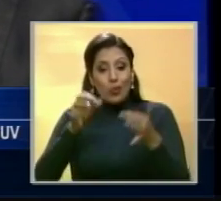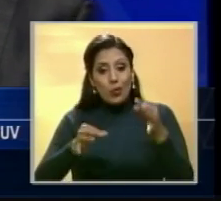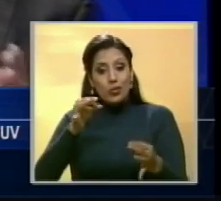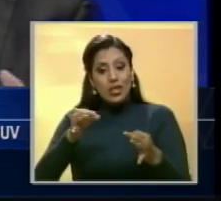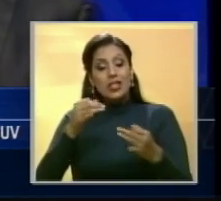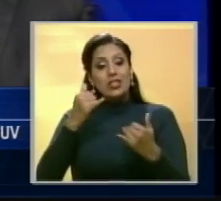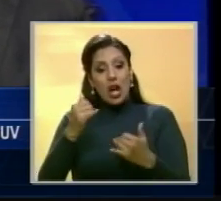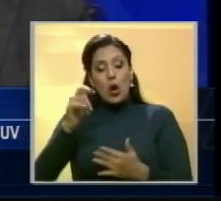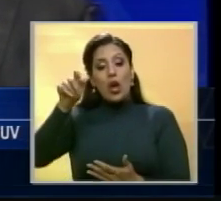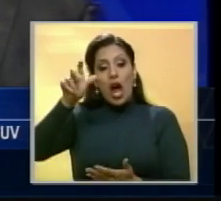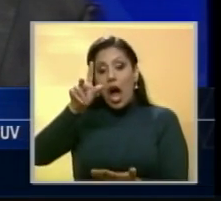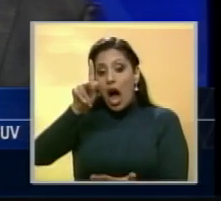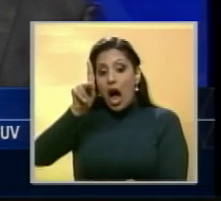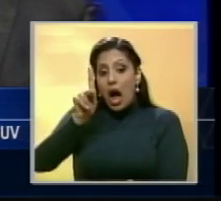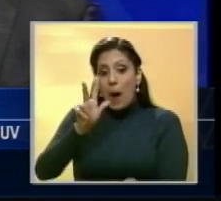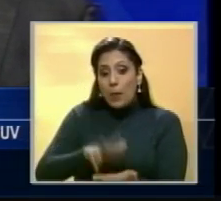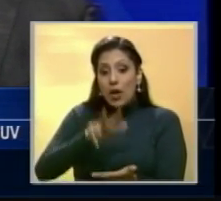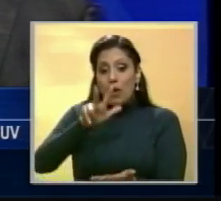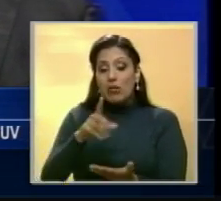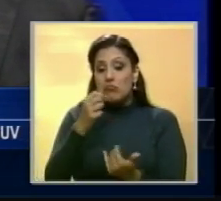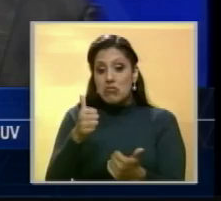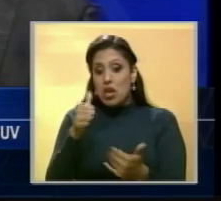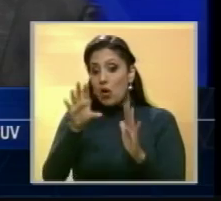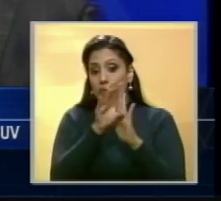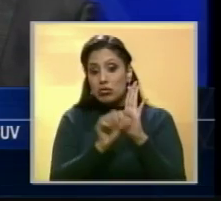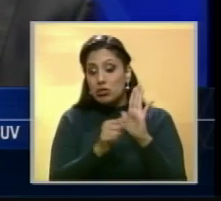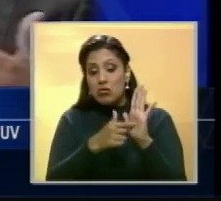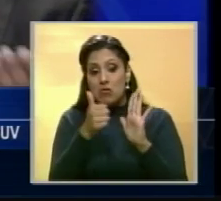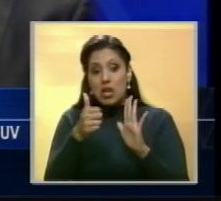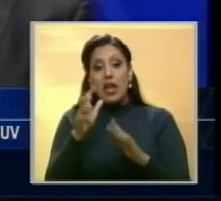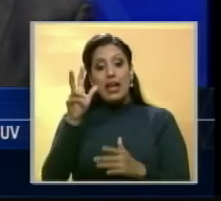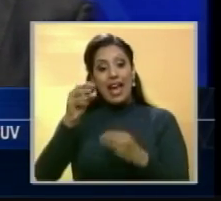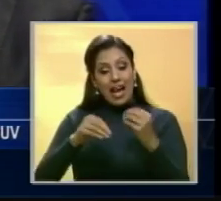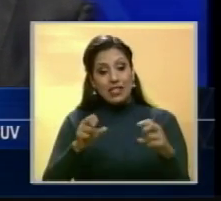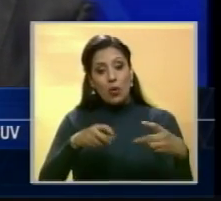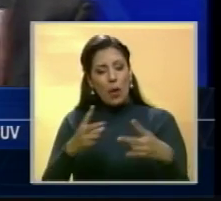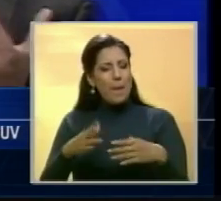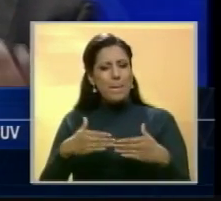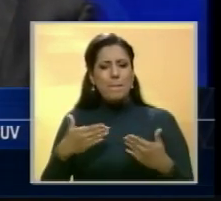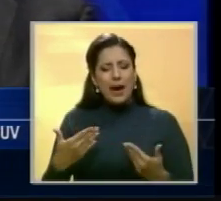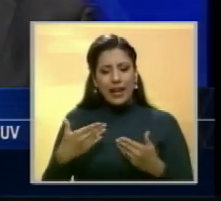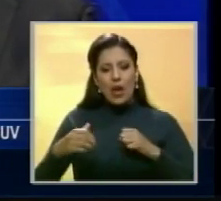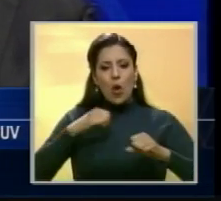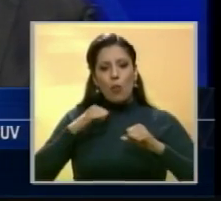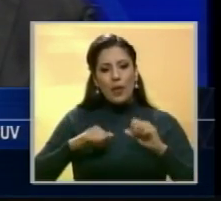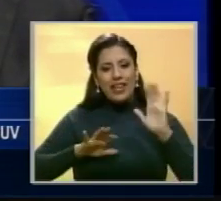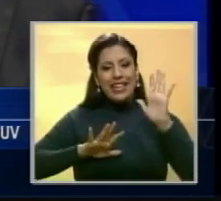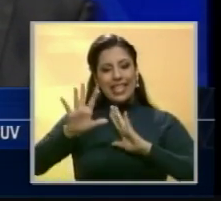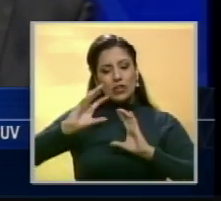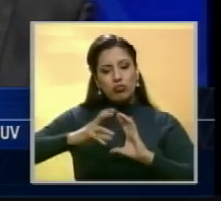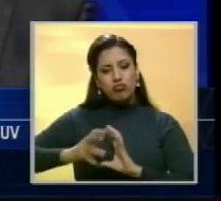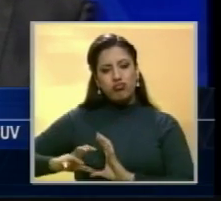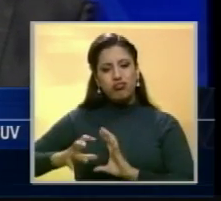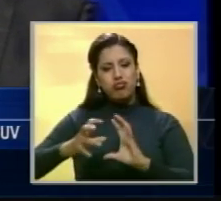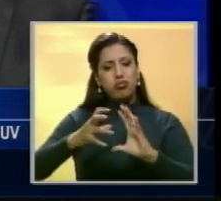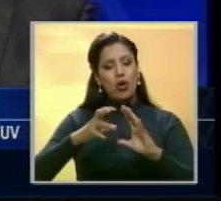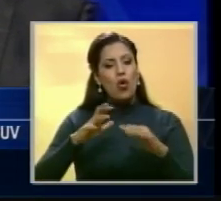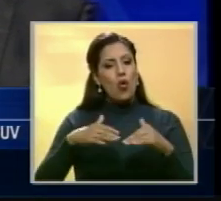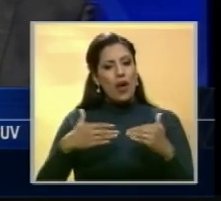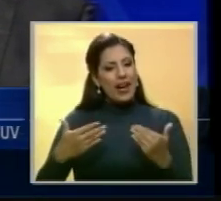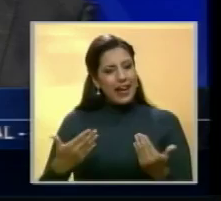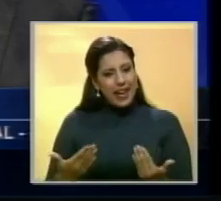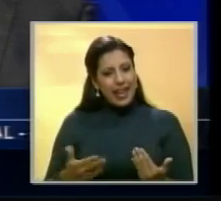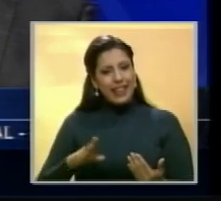Justicia pues lo decretó como legalmente constitucional y que se aplicó. Pues, ¿para qué? Para la activación de los 15 motores que